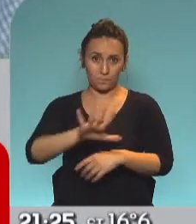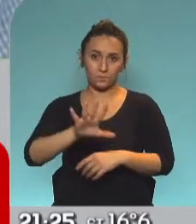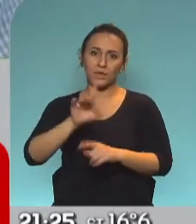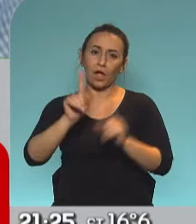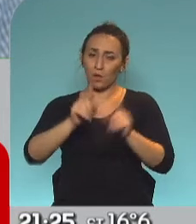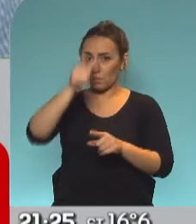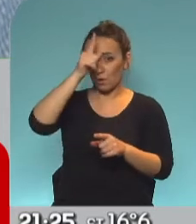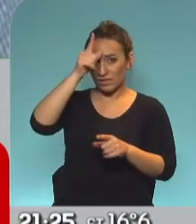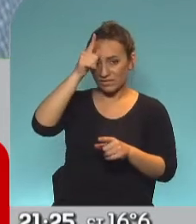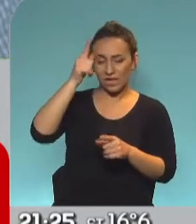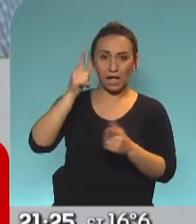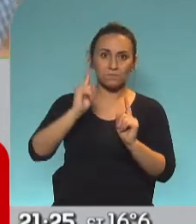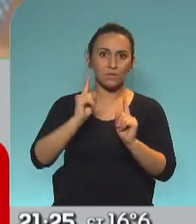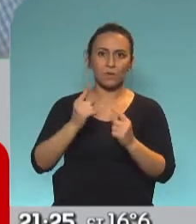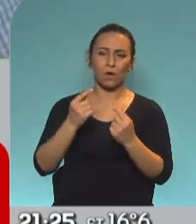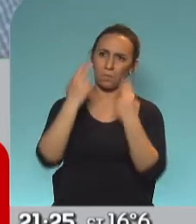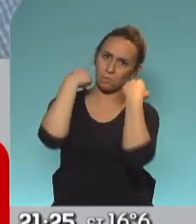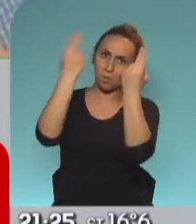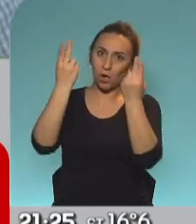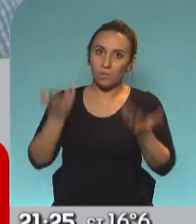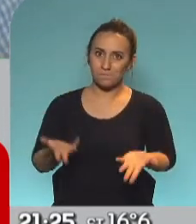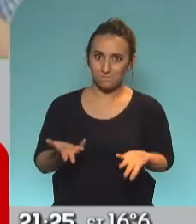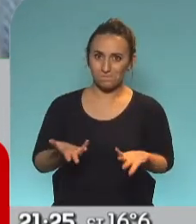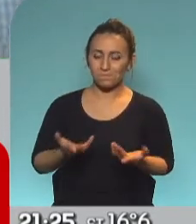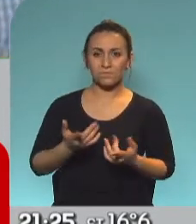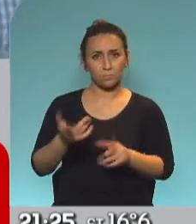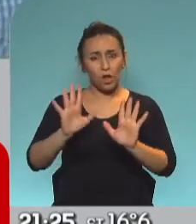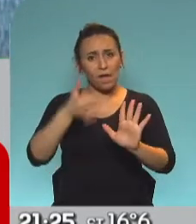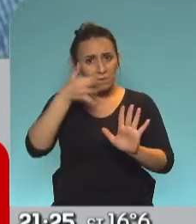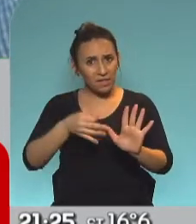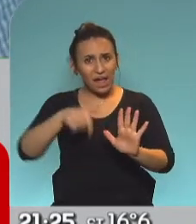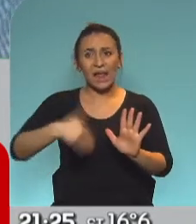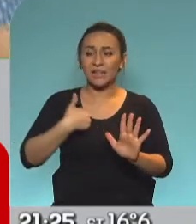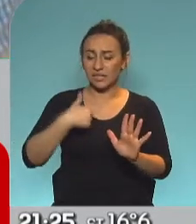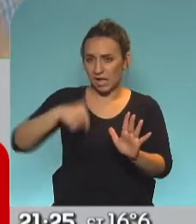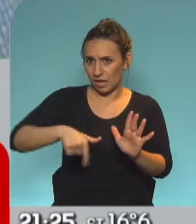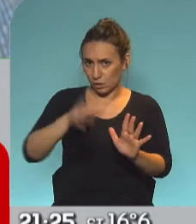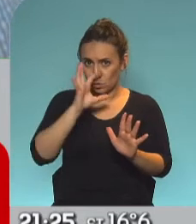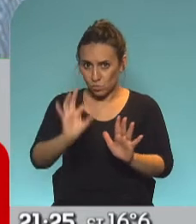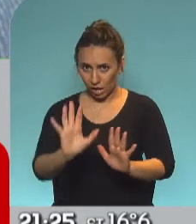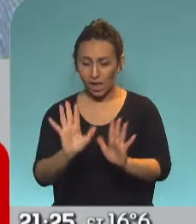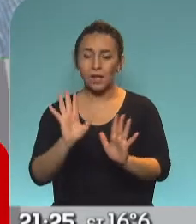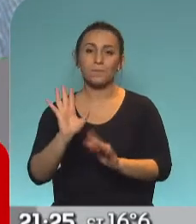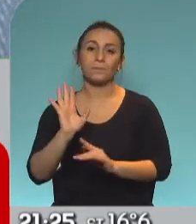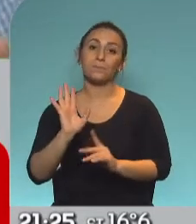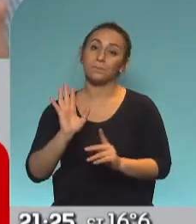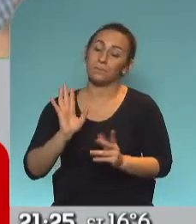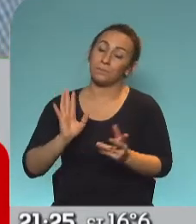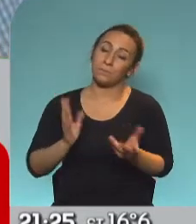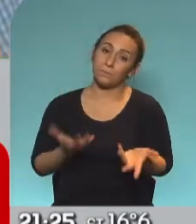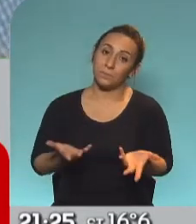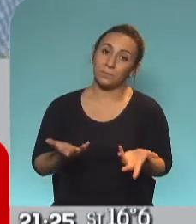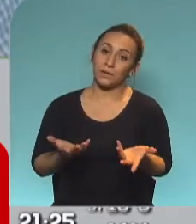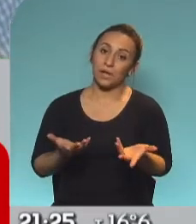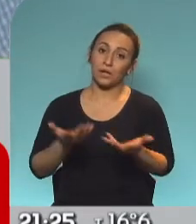por las fuerzas policiales. Y si bien es cierto que en la Argentina no se dio esta situación, también es cierto que no